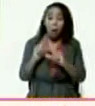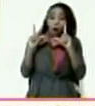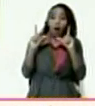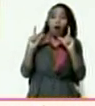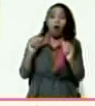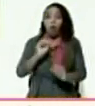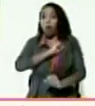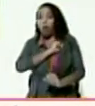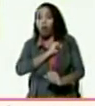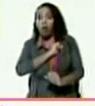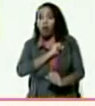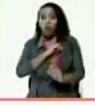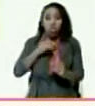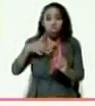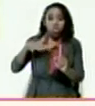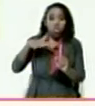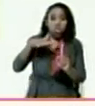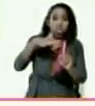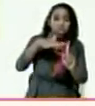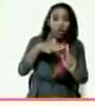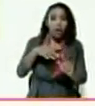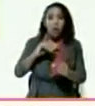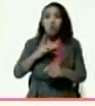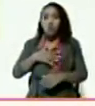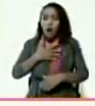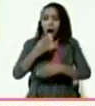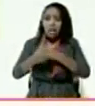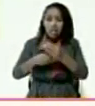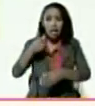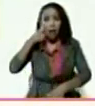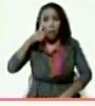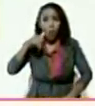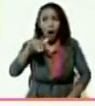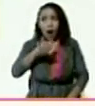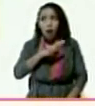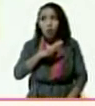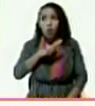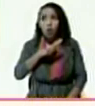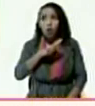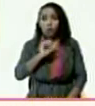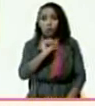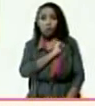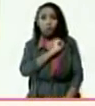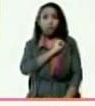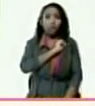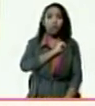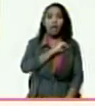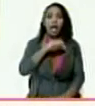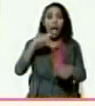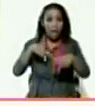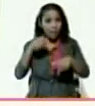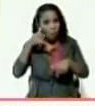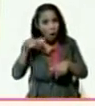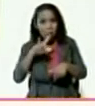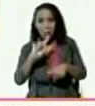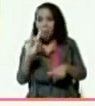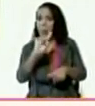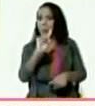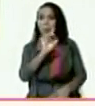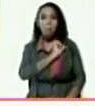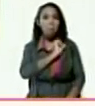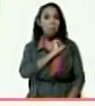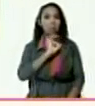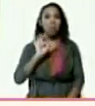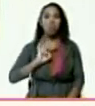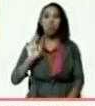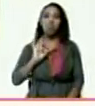que pueden amedrentar, que pueden hacer que el pueblo se acobarde. Este pueblo no es cobarde, no es para